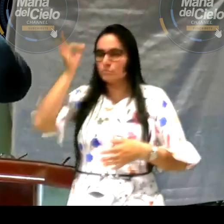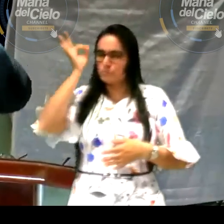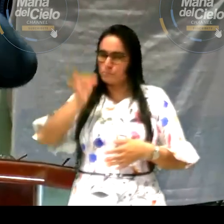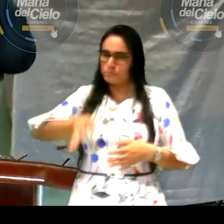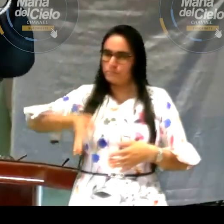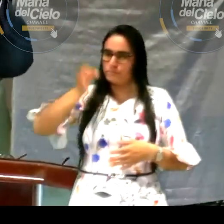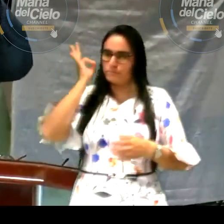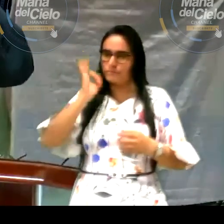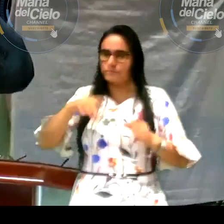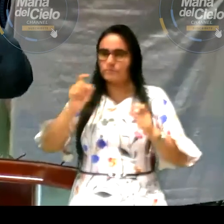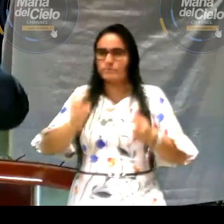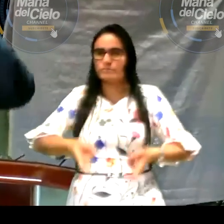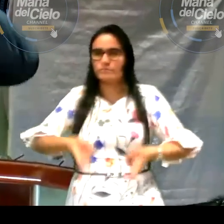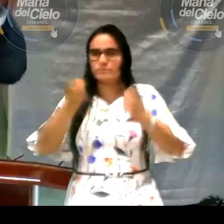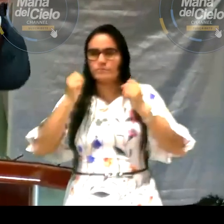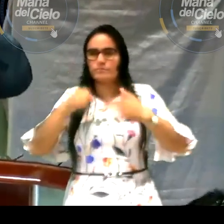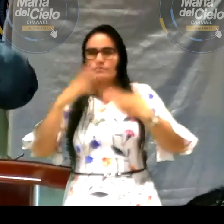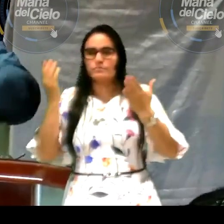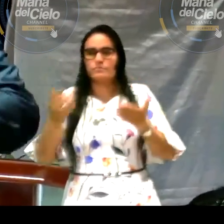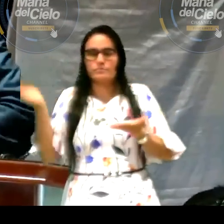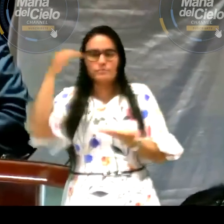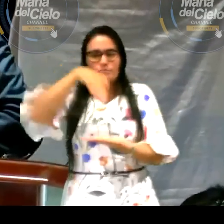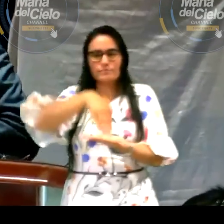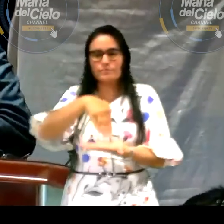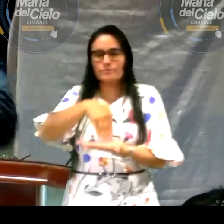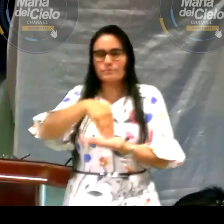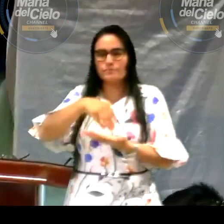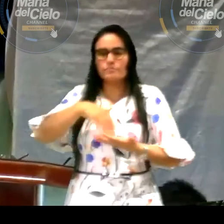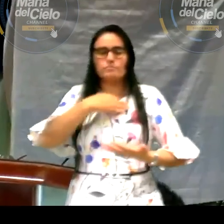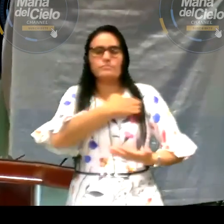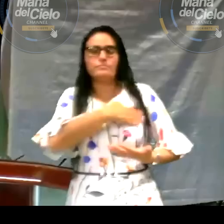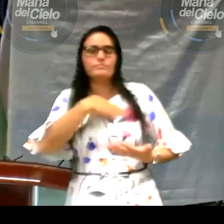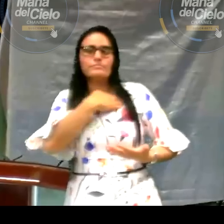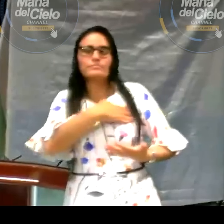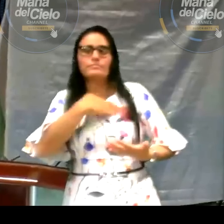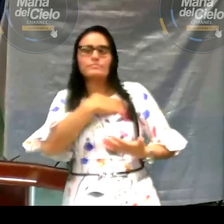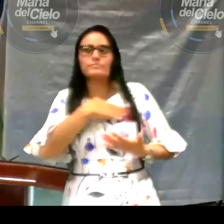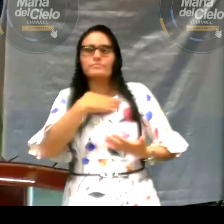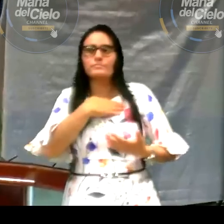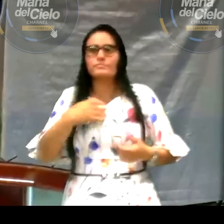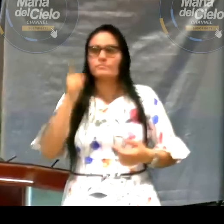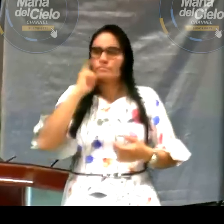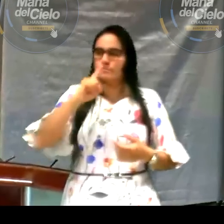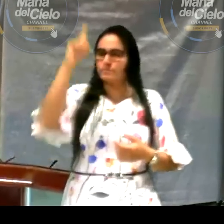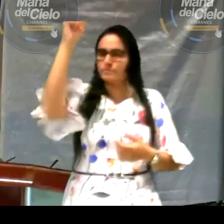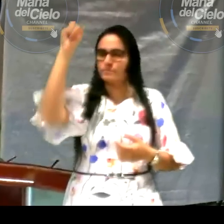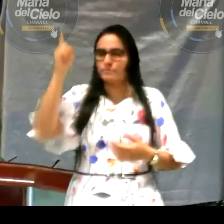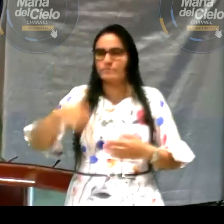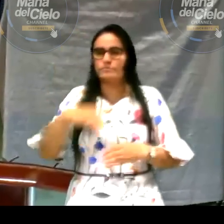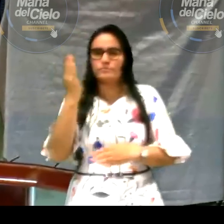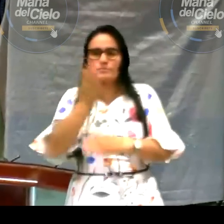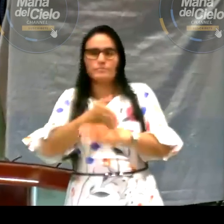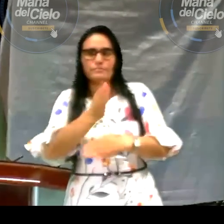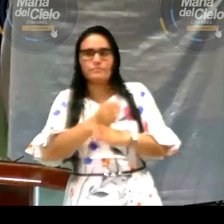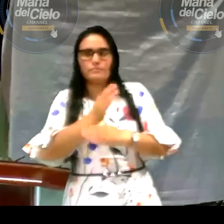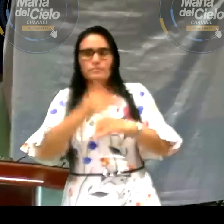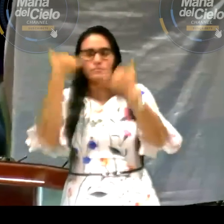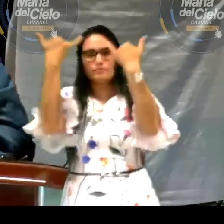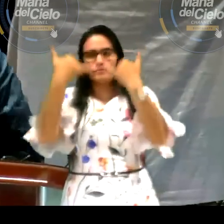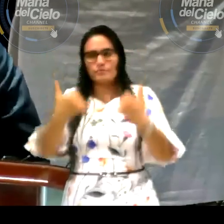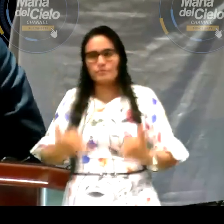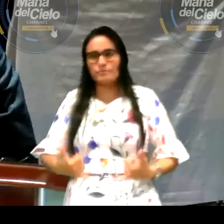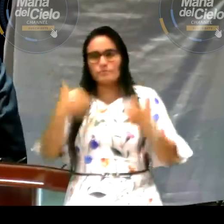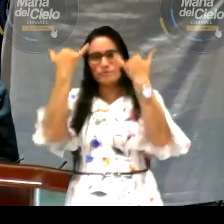años, que fue con los misioneros, con los primeros que empezaron. Hoy todavía el Señor puede hacer milagros en